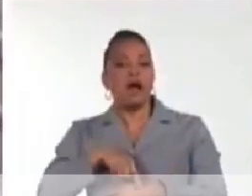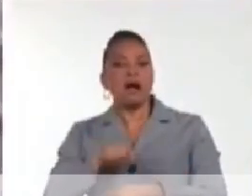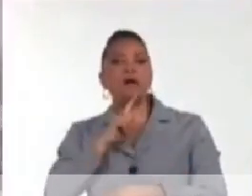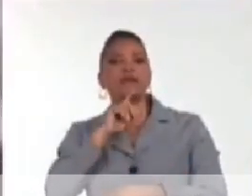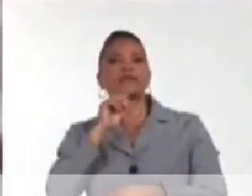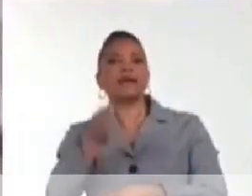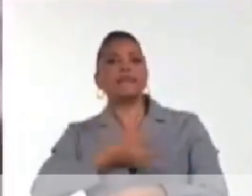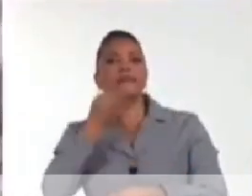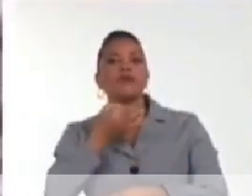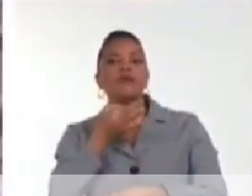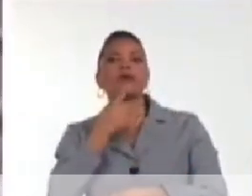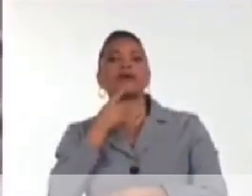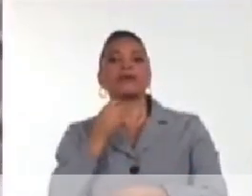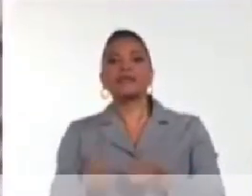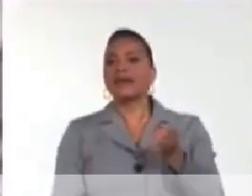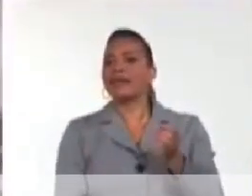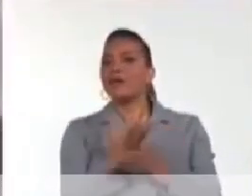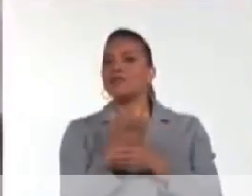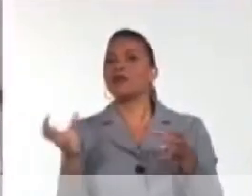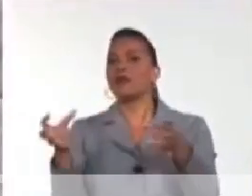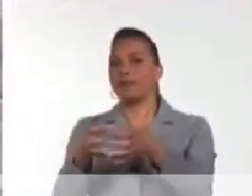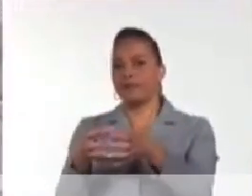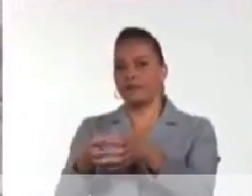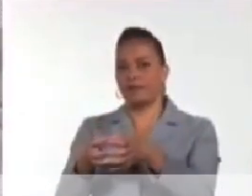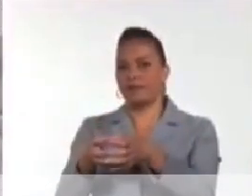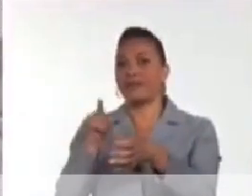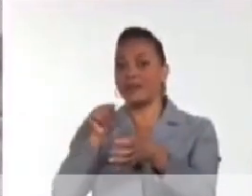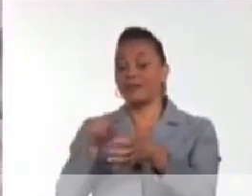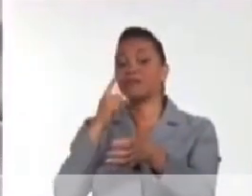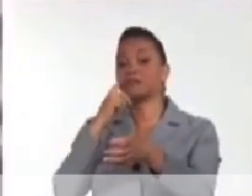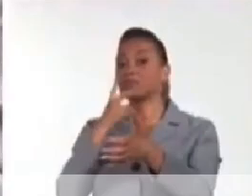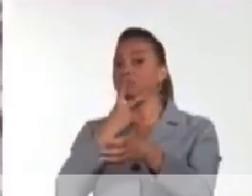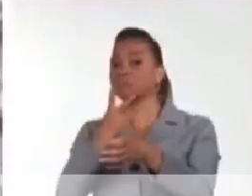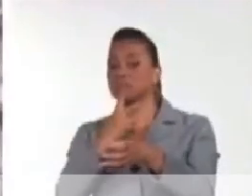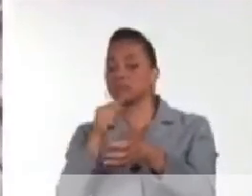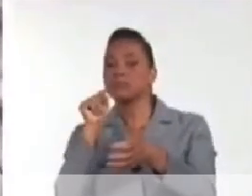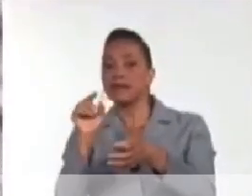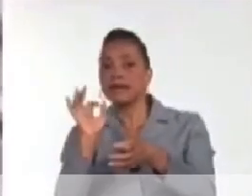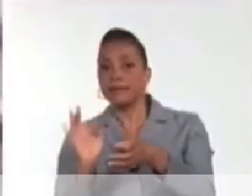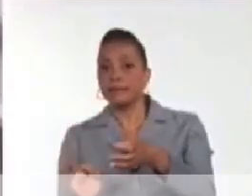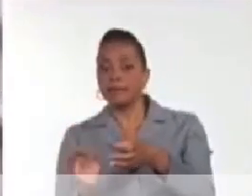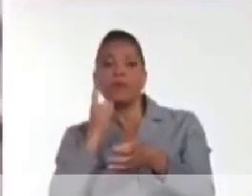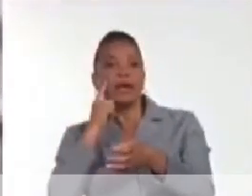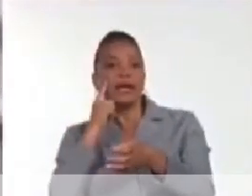de una comisión que vea eso. Con este principio, la que es